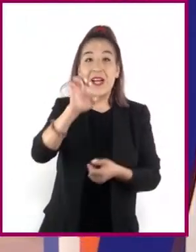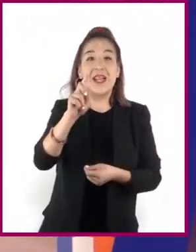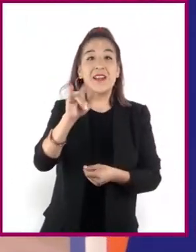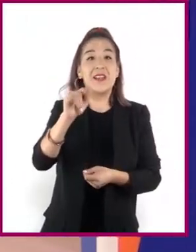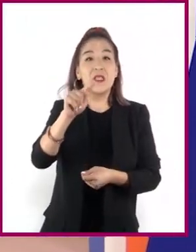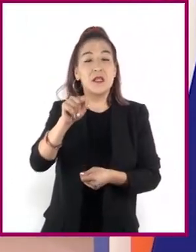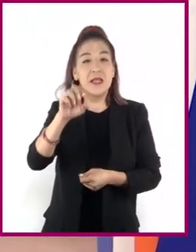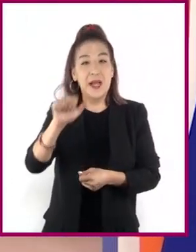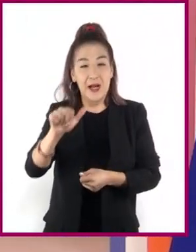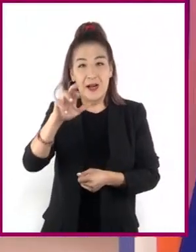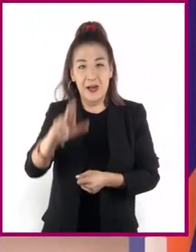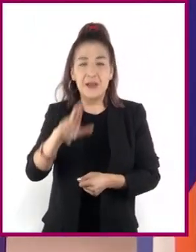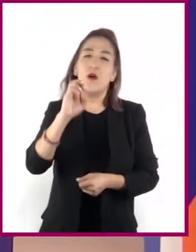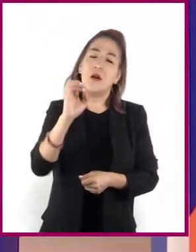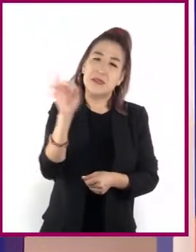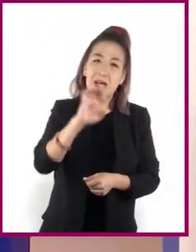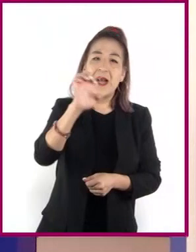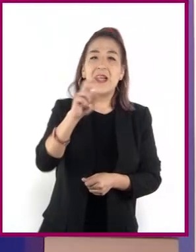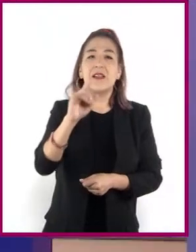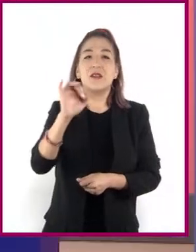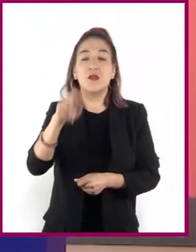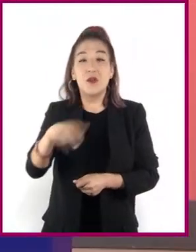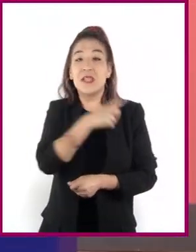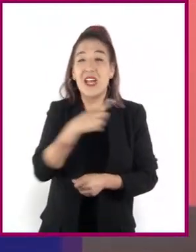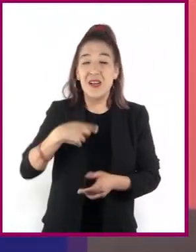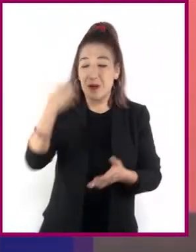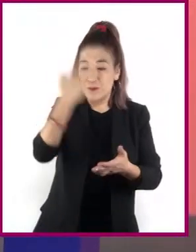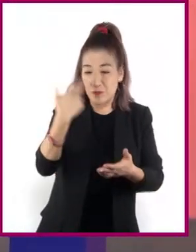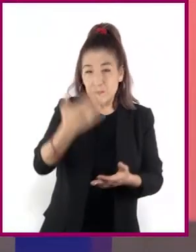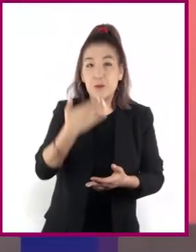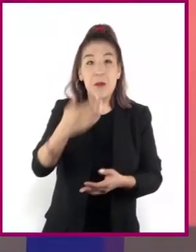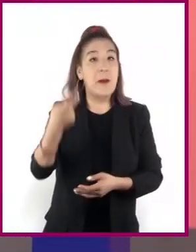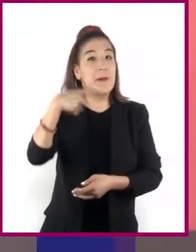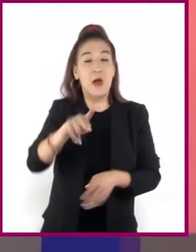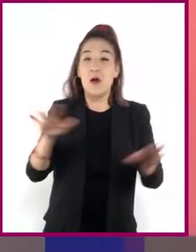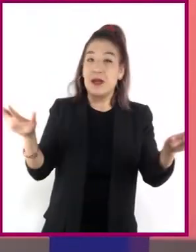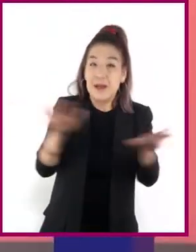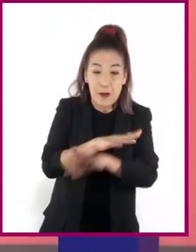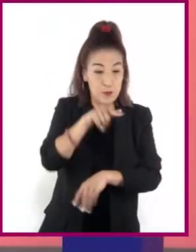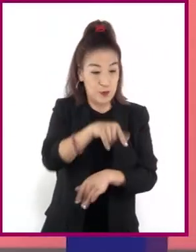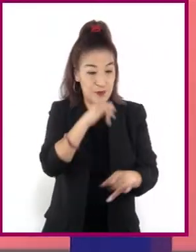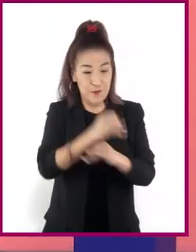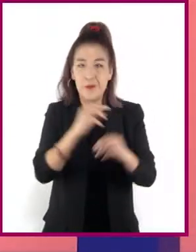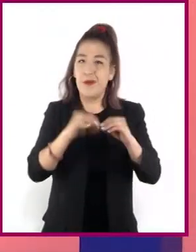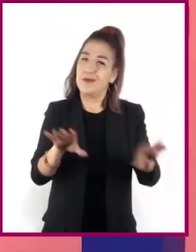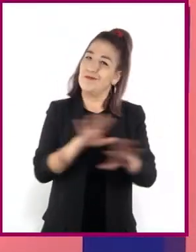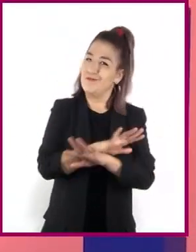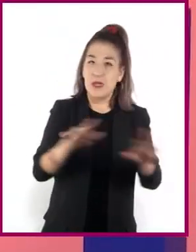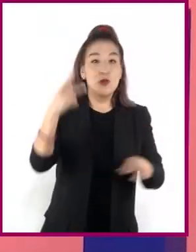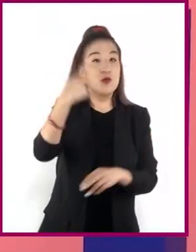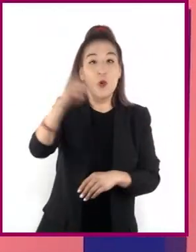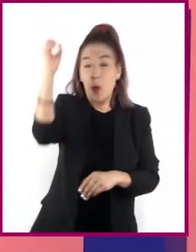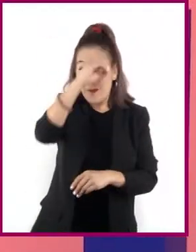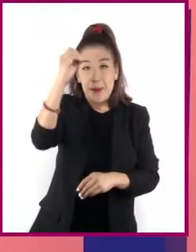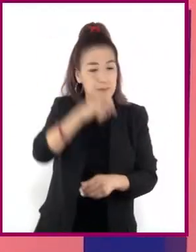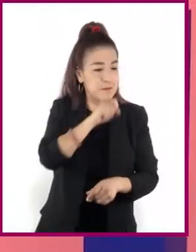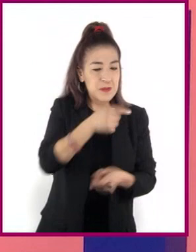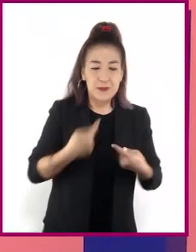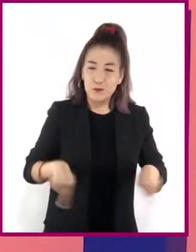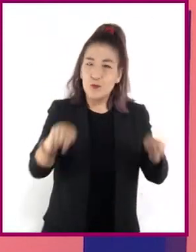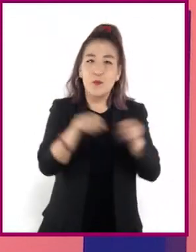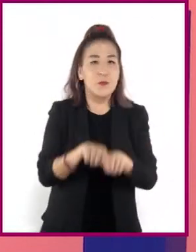cuidadoso para sugerir mejoras pero sin influir en lo realmente importante la opinión del